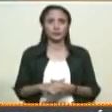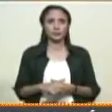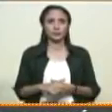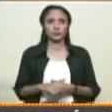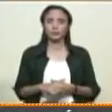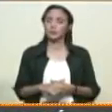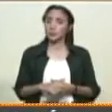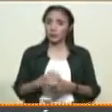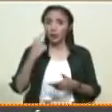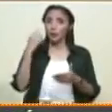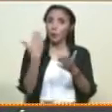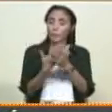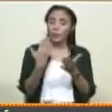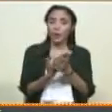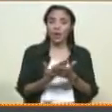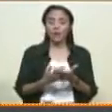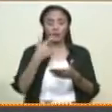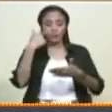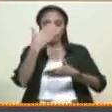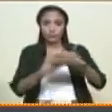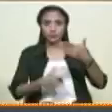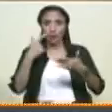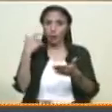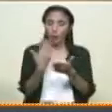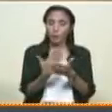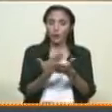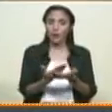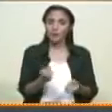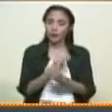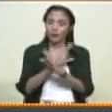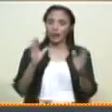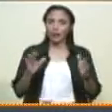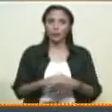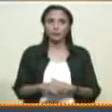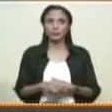es bueno que revise, pues, para no decir otra cosa, es bueno que revise